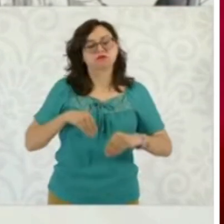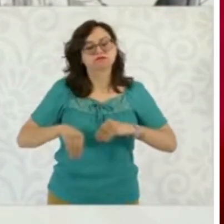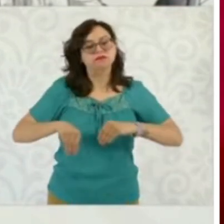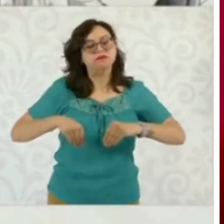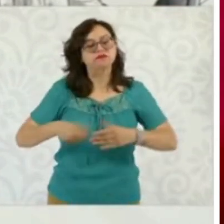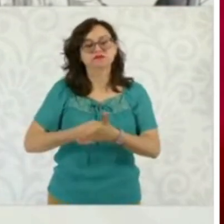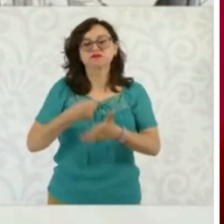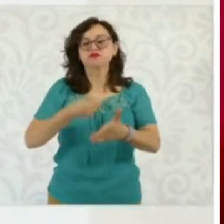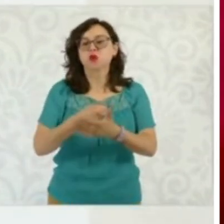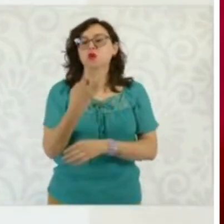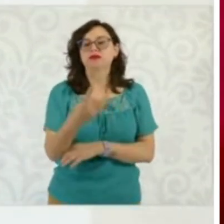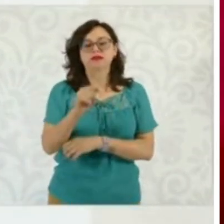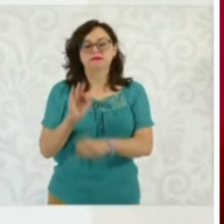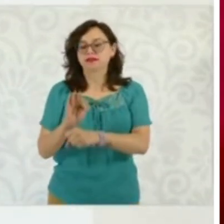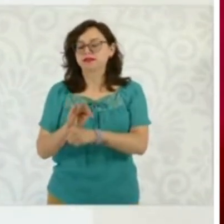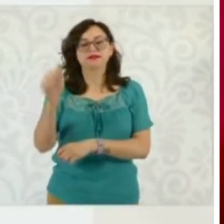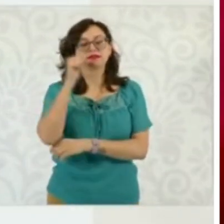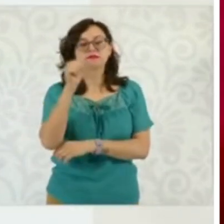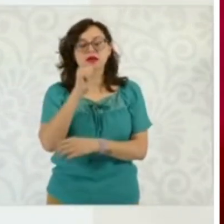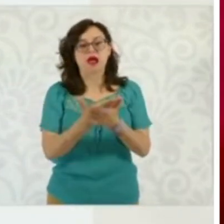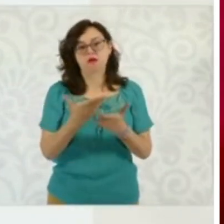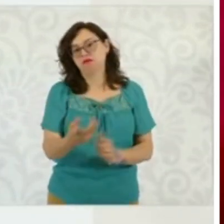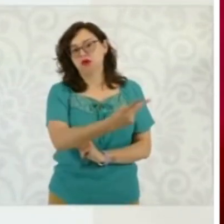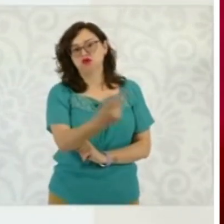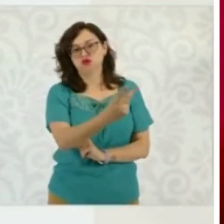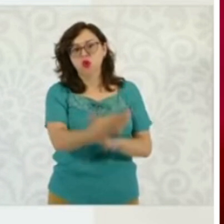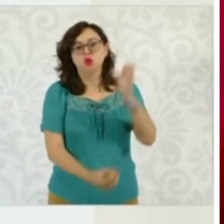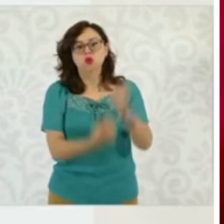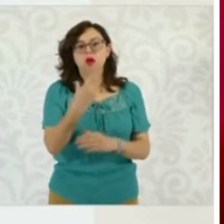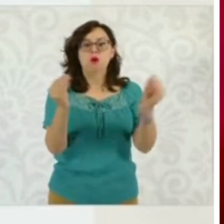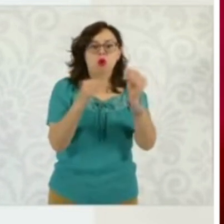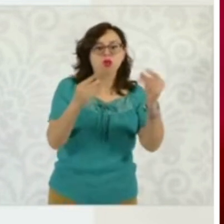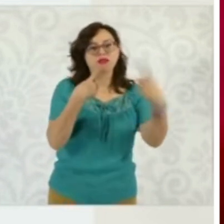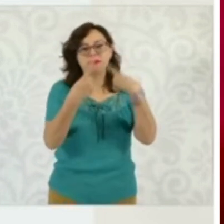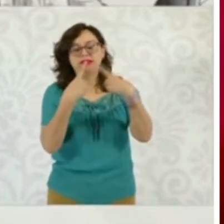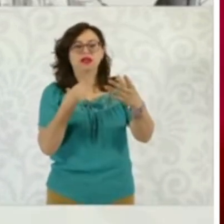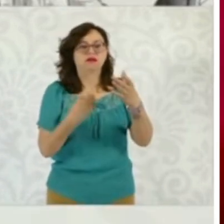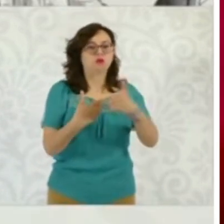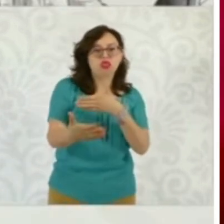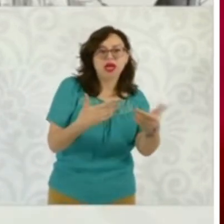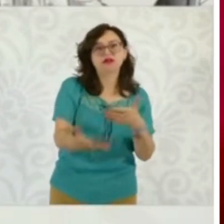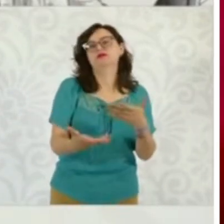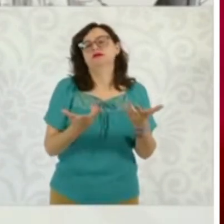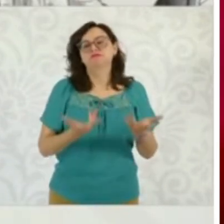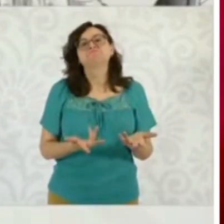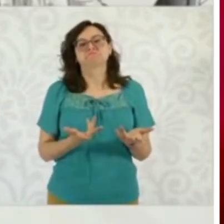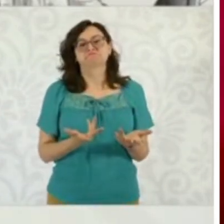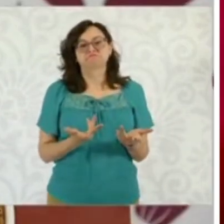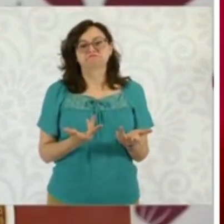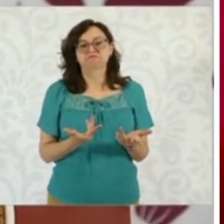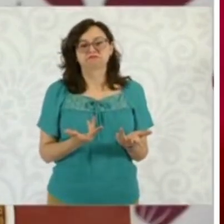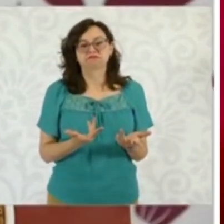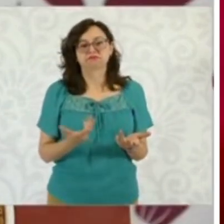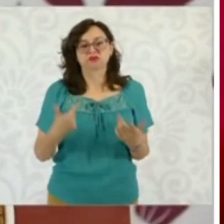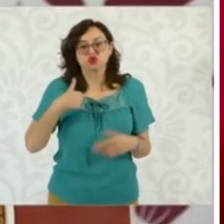Transformación y que está ayudando ahí a Renata a hacer estos programas de debate. Y pues uno